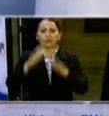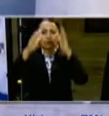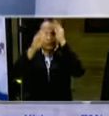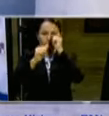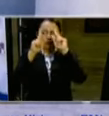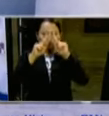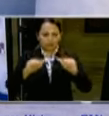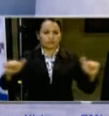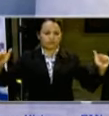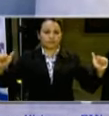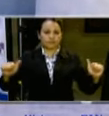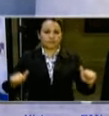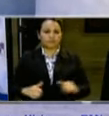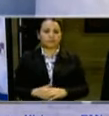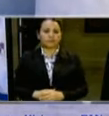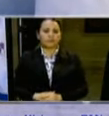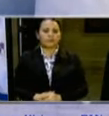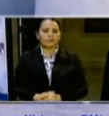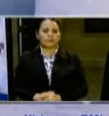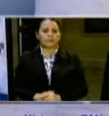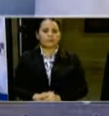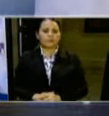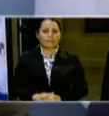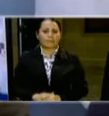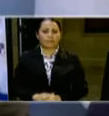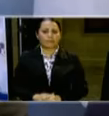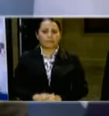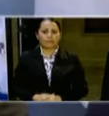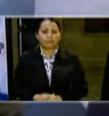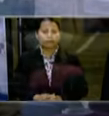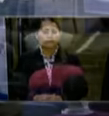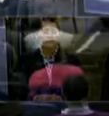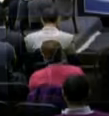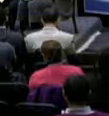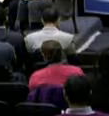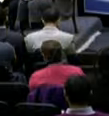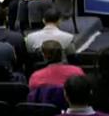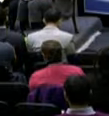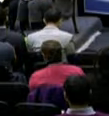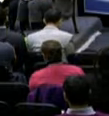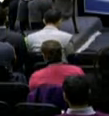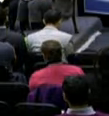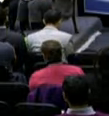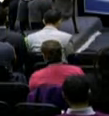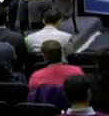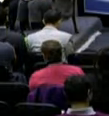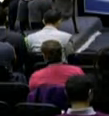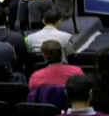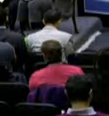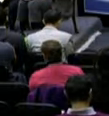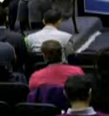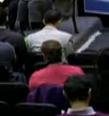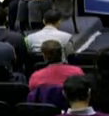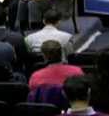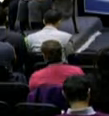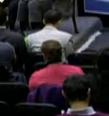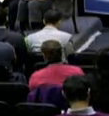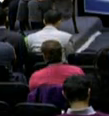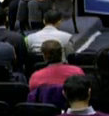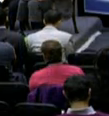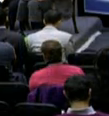de paz. Vamos a escuchar ahora a doña Laura Zamudio, por favor. Muchas gracias, buenas tardes. Agradezco al Senado y